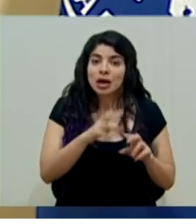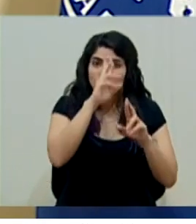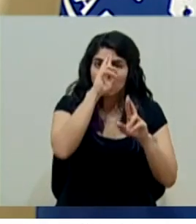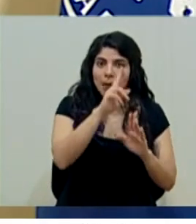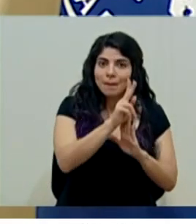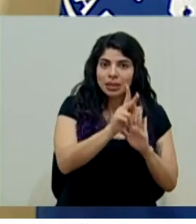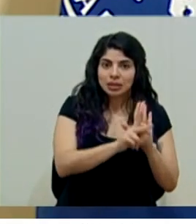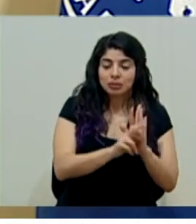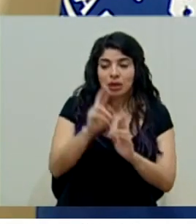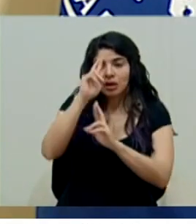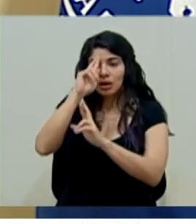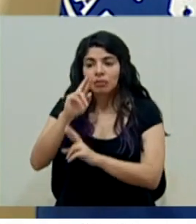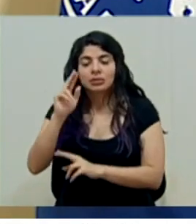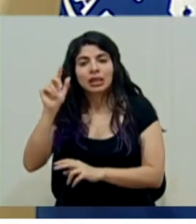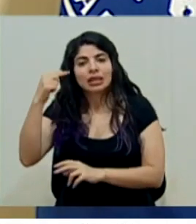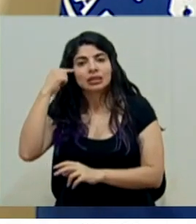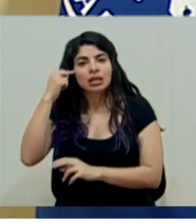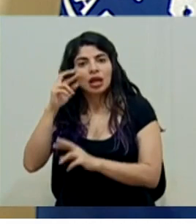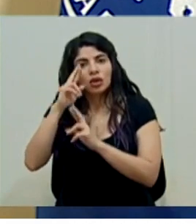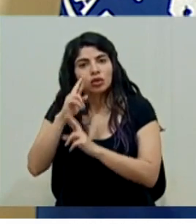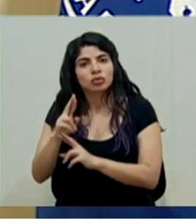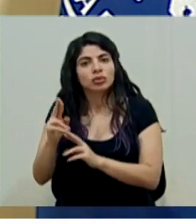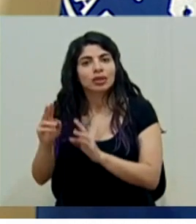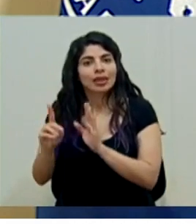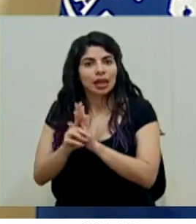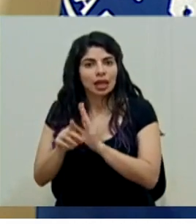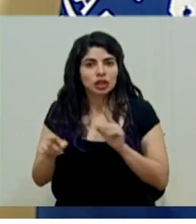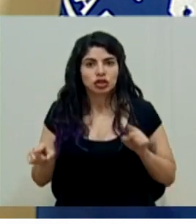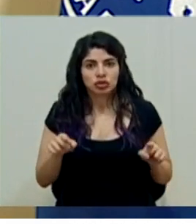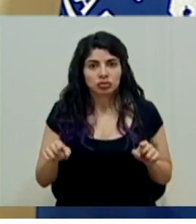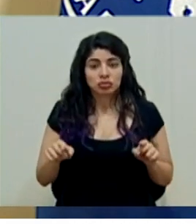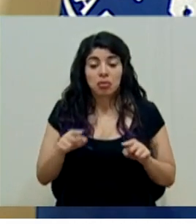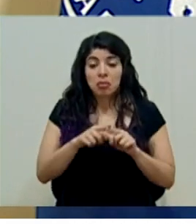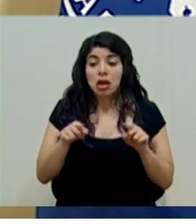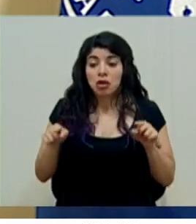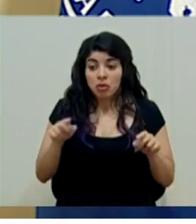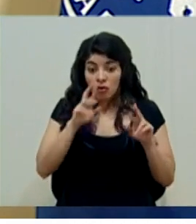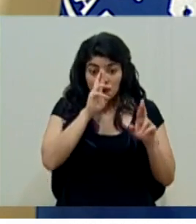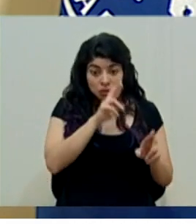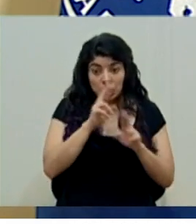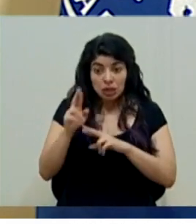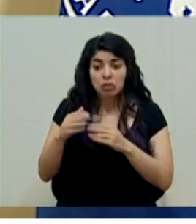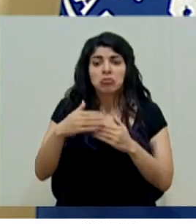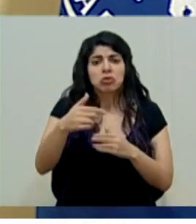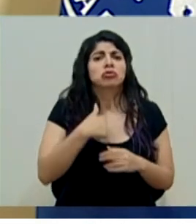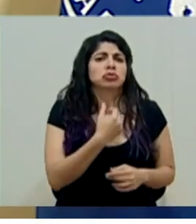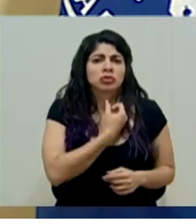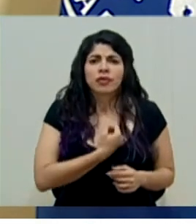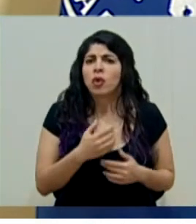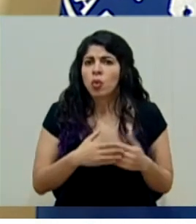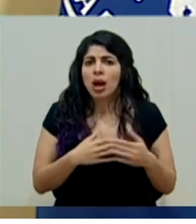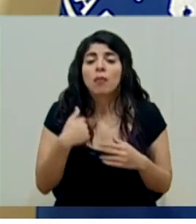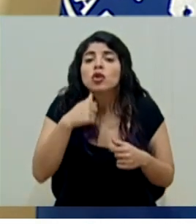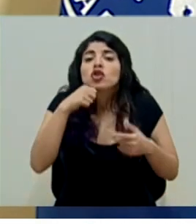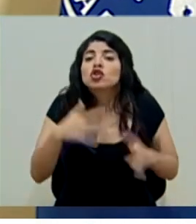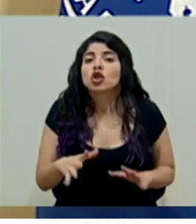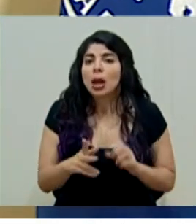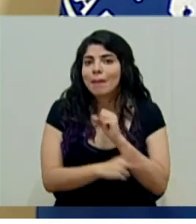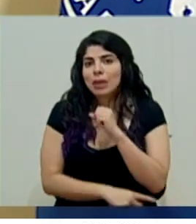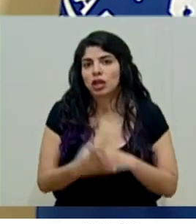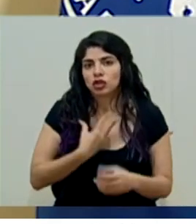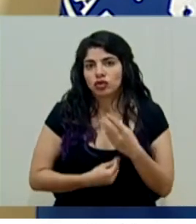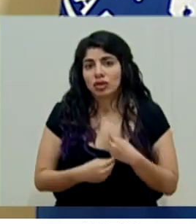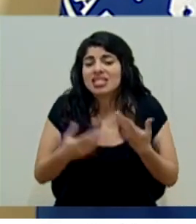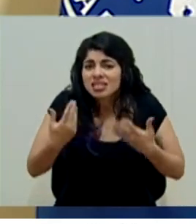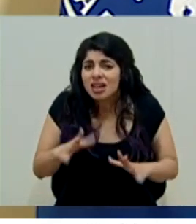Social de Derecho. Pero más allá de eso, estoy dispuesto a sacrificar lo que sea, porque yo no quiero ver este país sufrir más allá de lo que ya ha sufrido